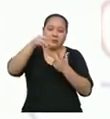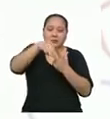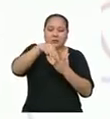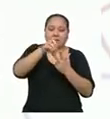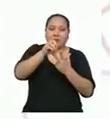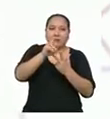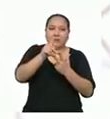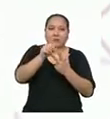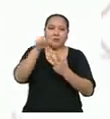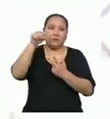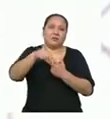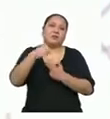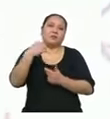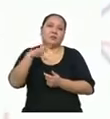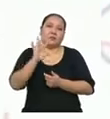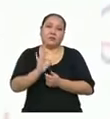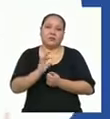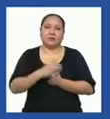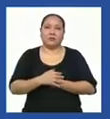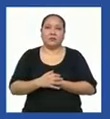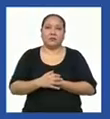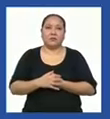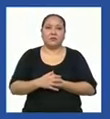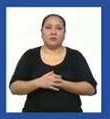es 19.